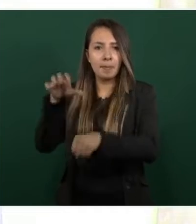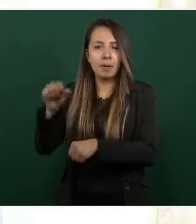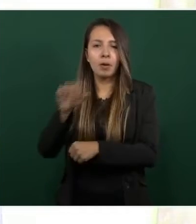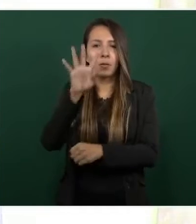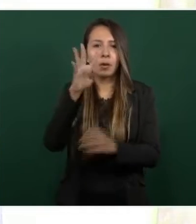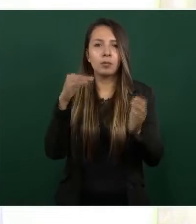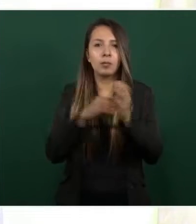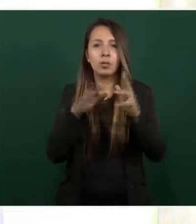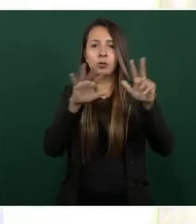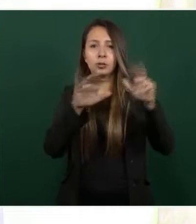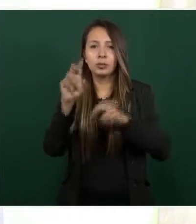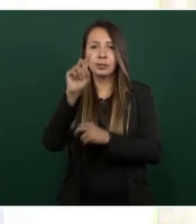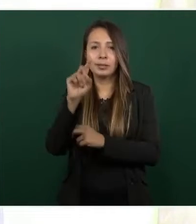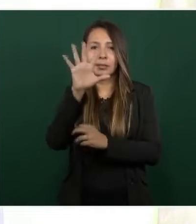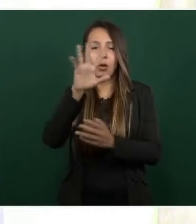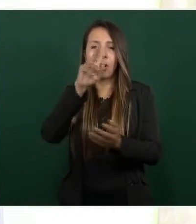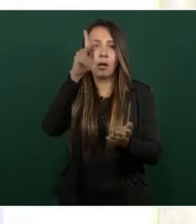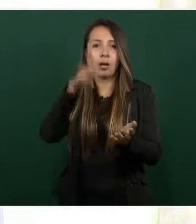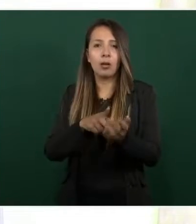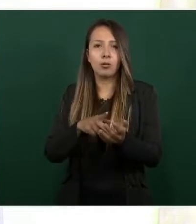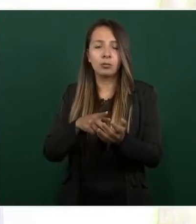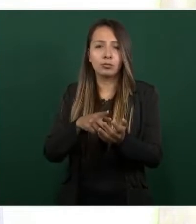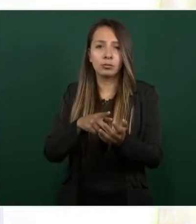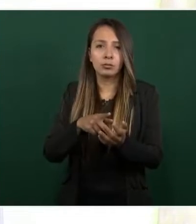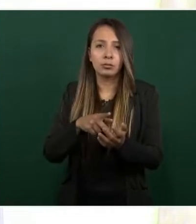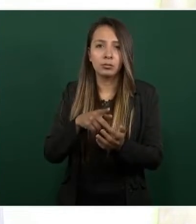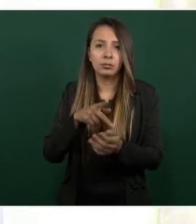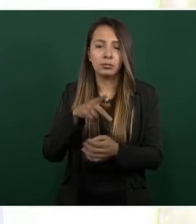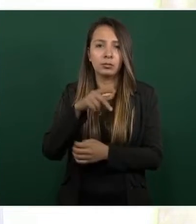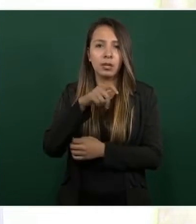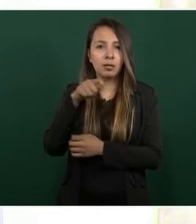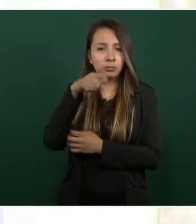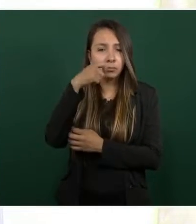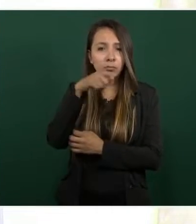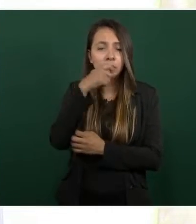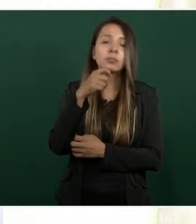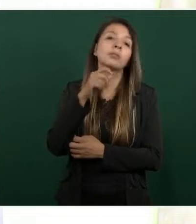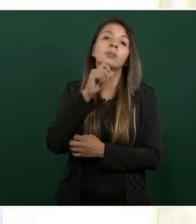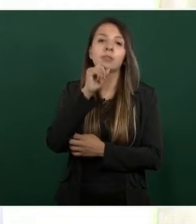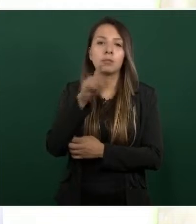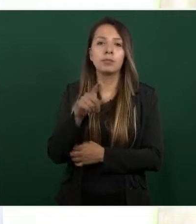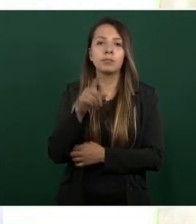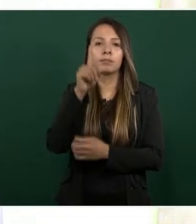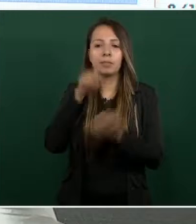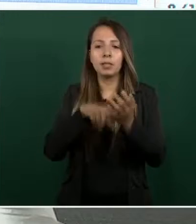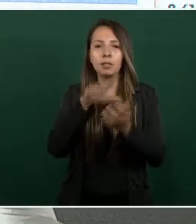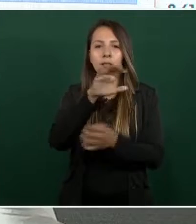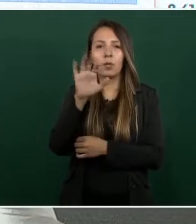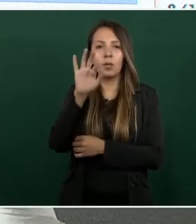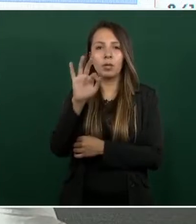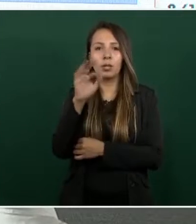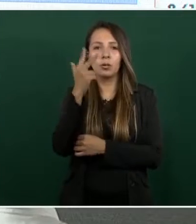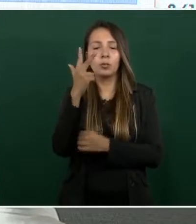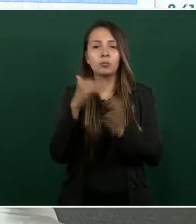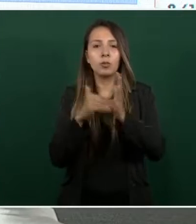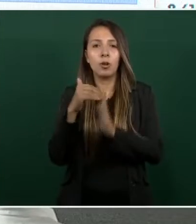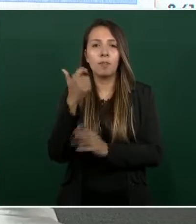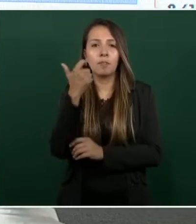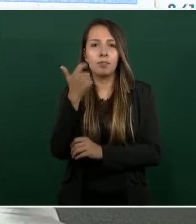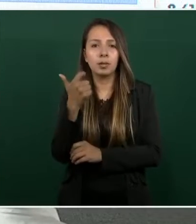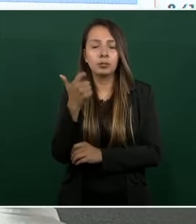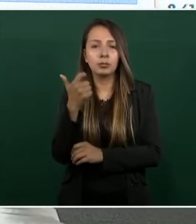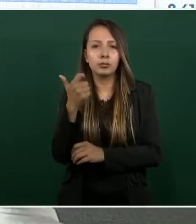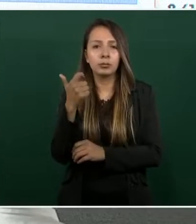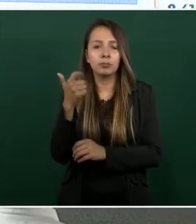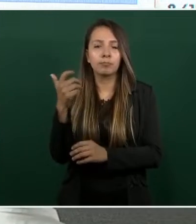4,835 kilogramos de cocaína, afectaciones económicas más o menos de 1,548 millones de pesos, 2,100